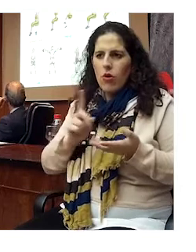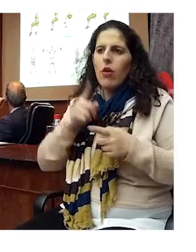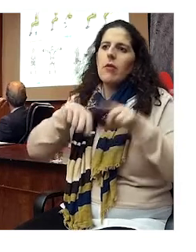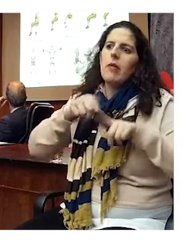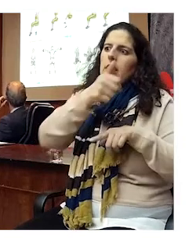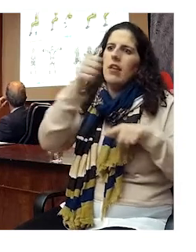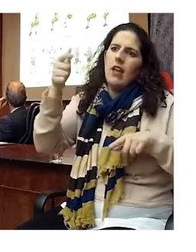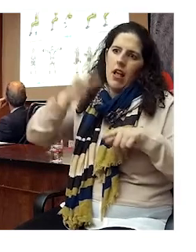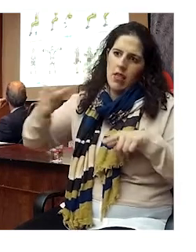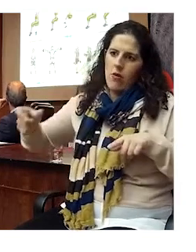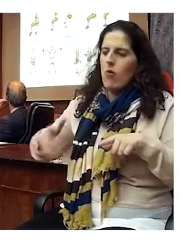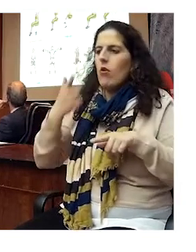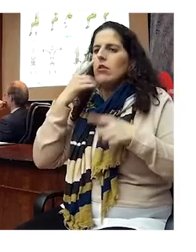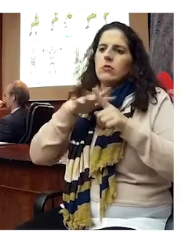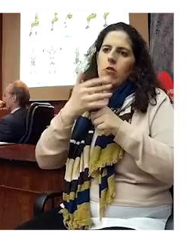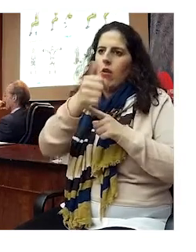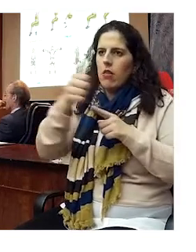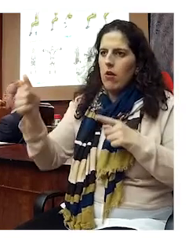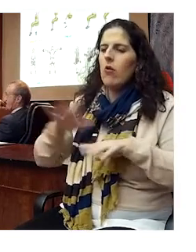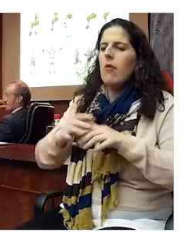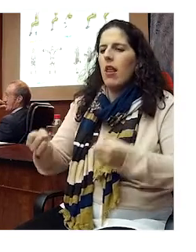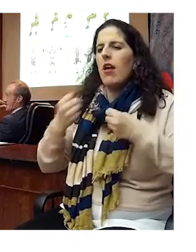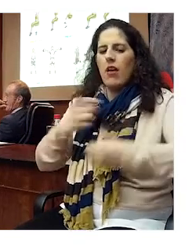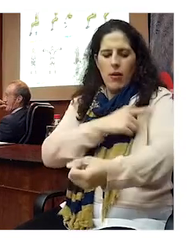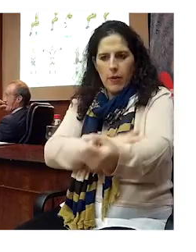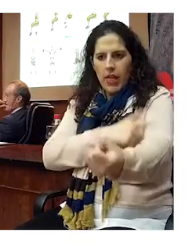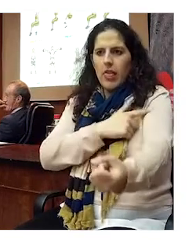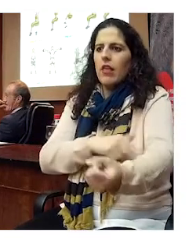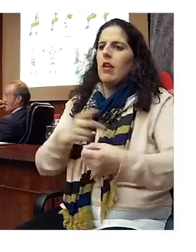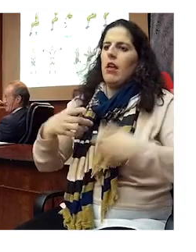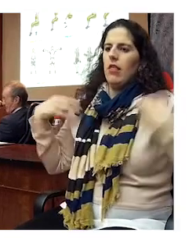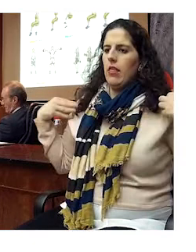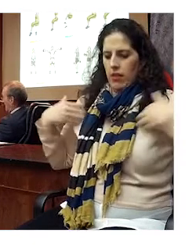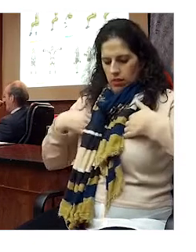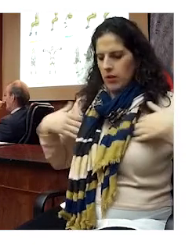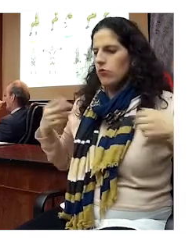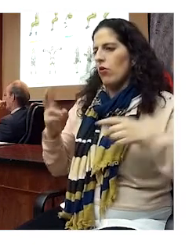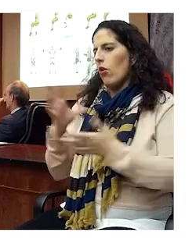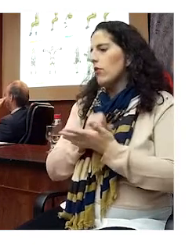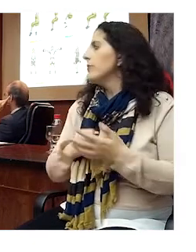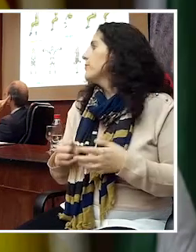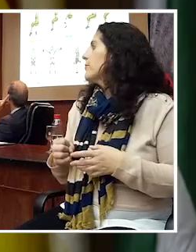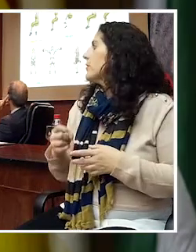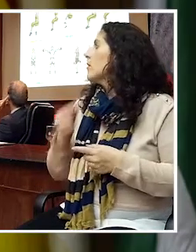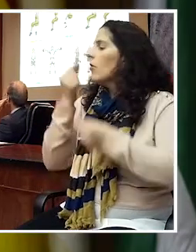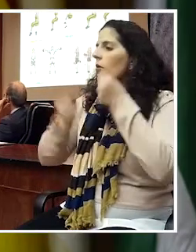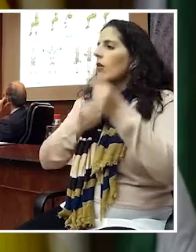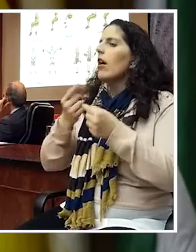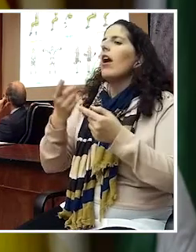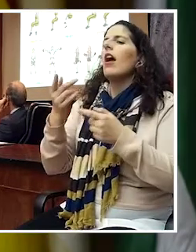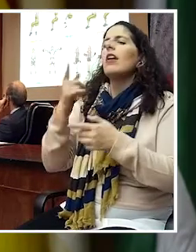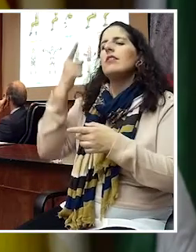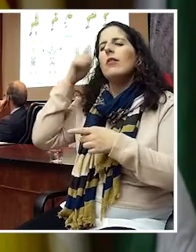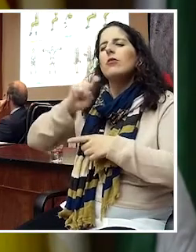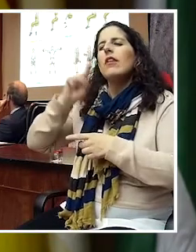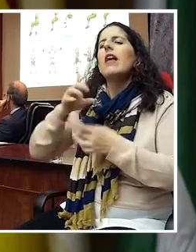uno, para potenciar deltoides, bíceps y tríceps, ¿no? Todos los ejercicios que se hacen, por ejemplo, en la escuela de espalda,